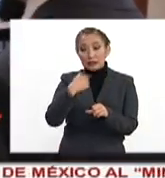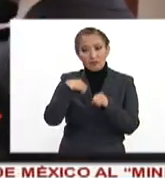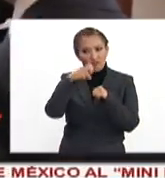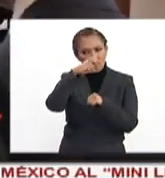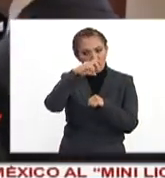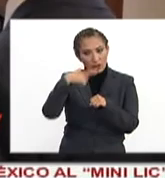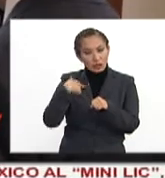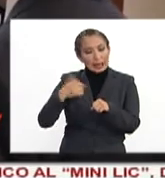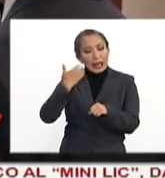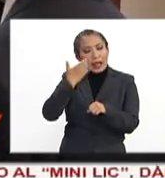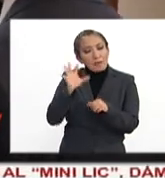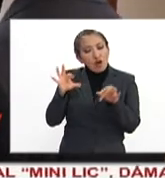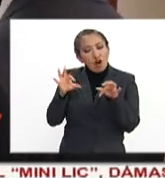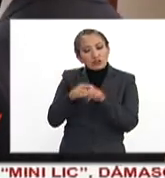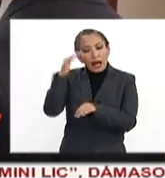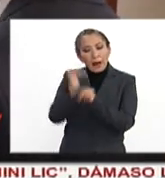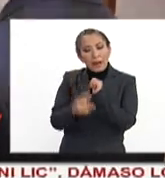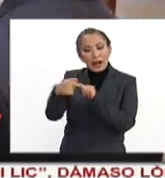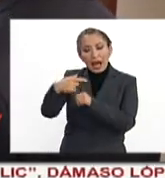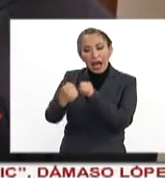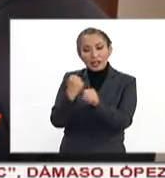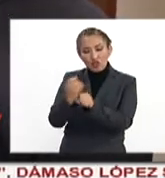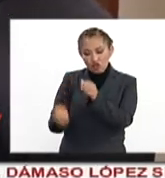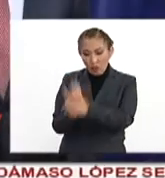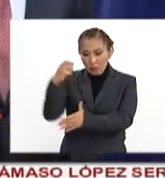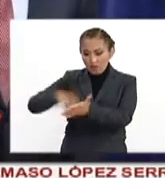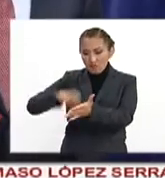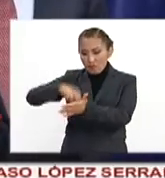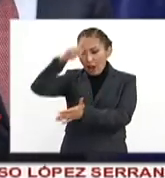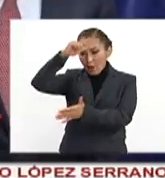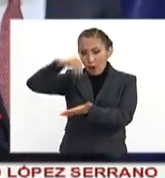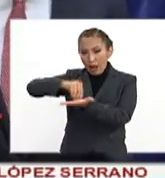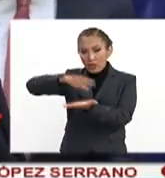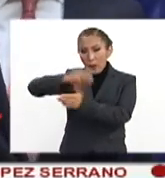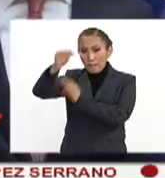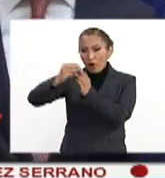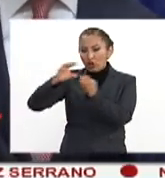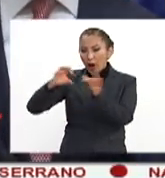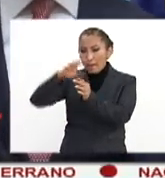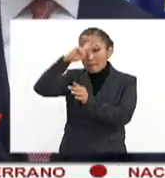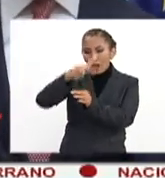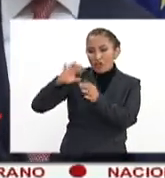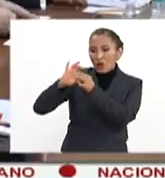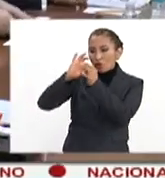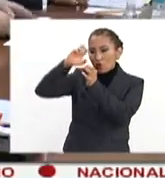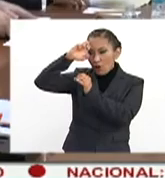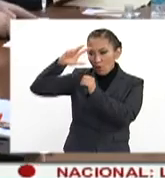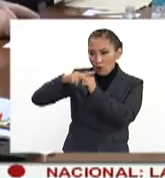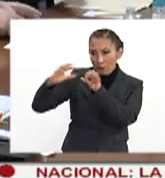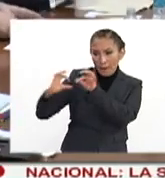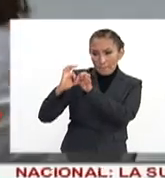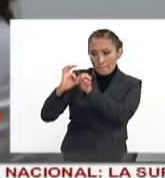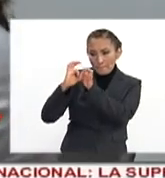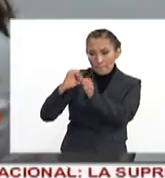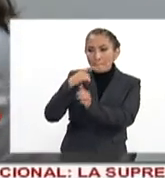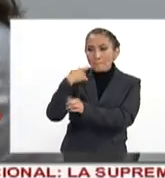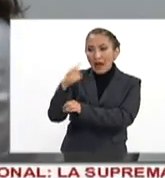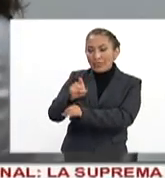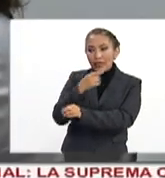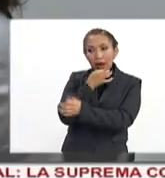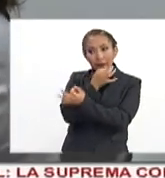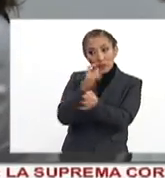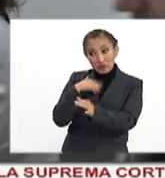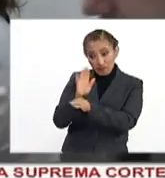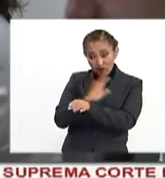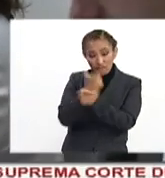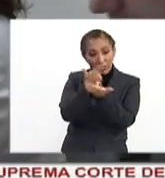esta manera su intención de concluir este año la actualización del acuerdo global entre México y la Unión Europea, enviando así un mensaje